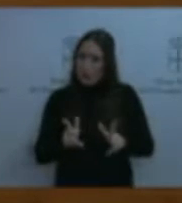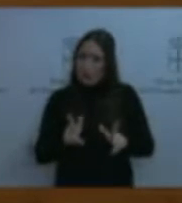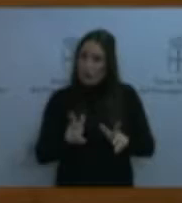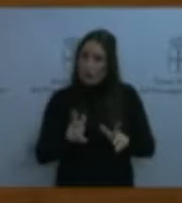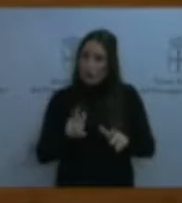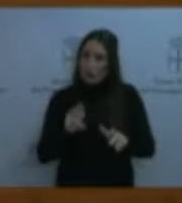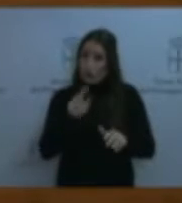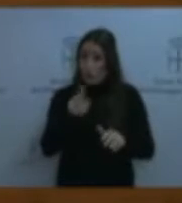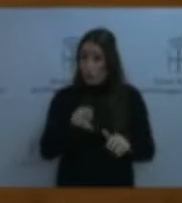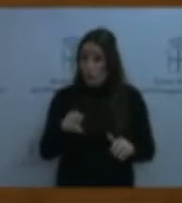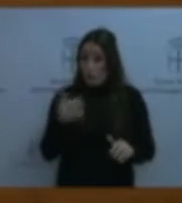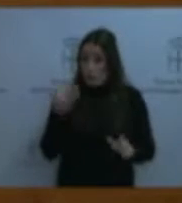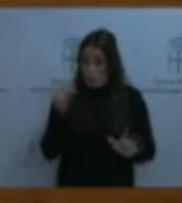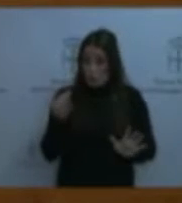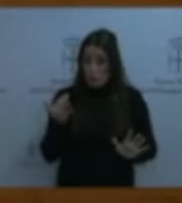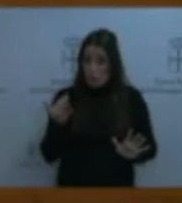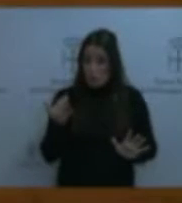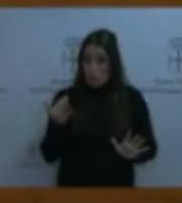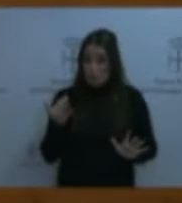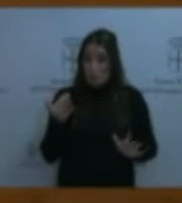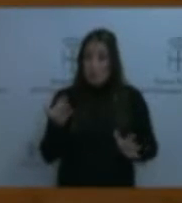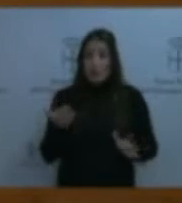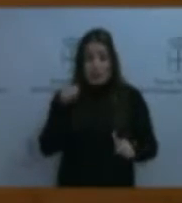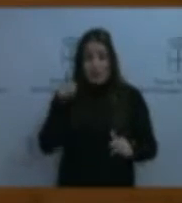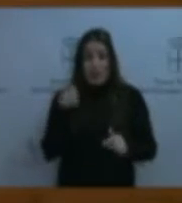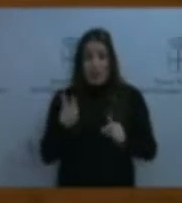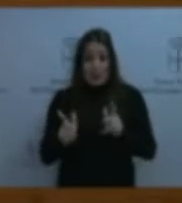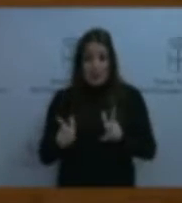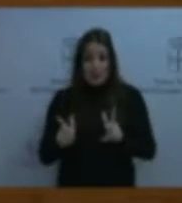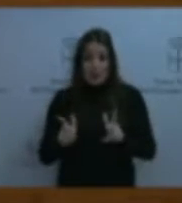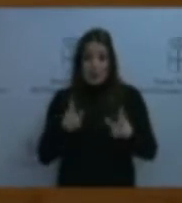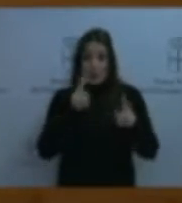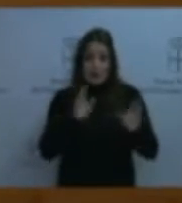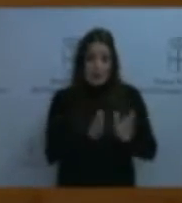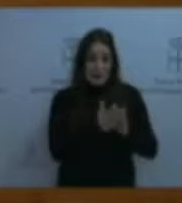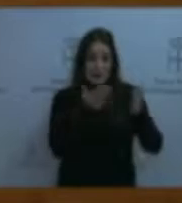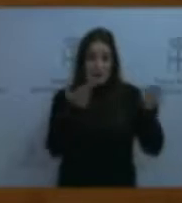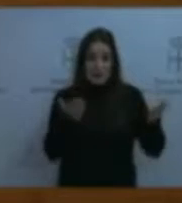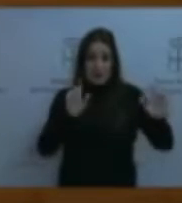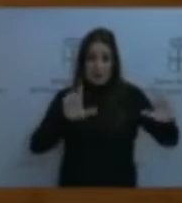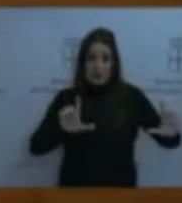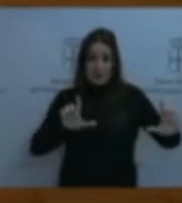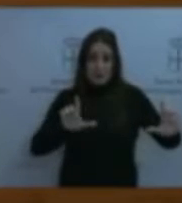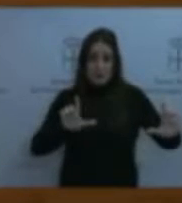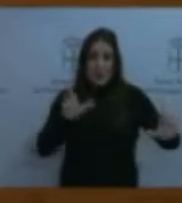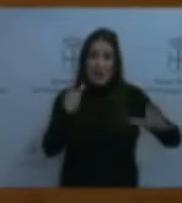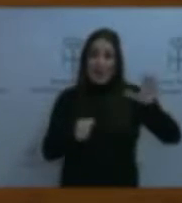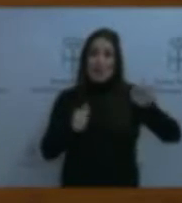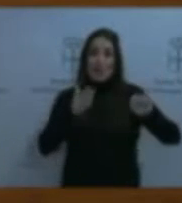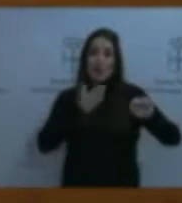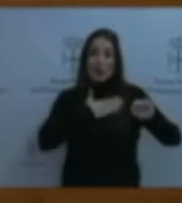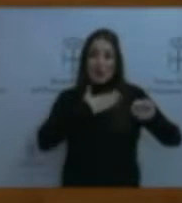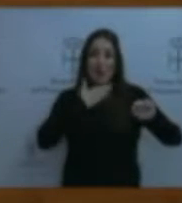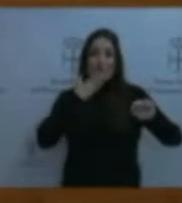positivo, de tal manera que ellos ya tienen leche del País Vasco, un